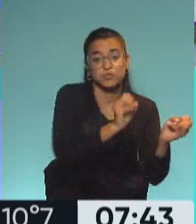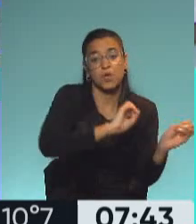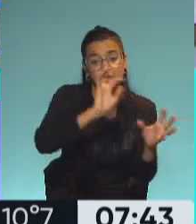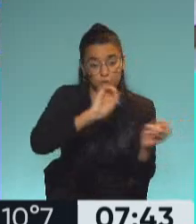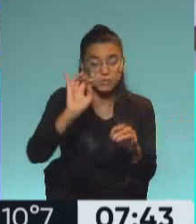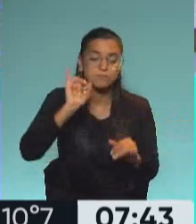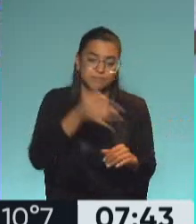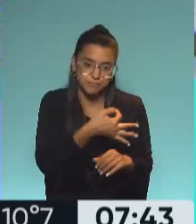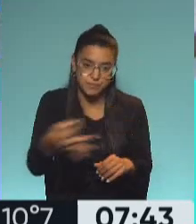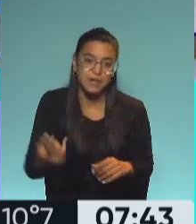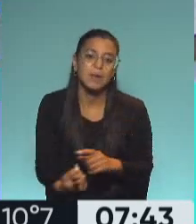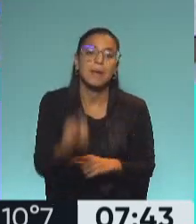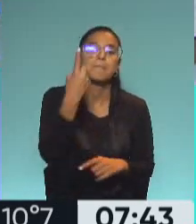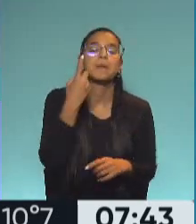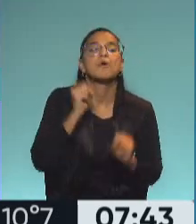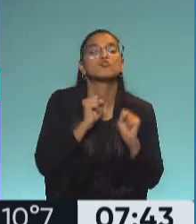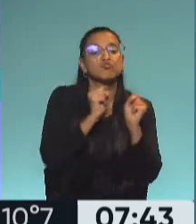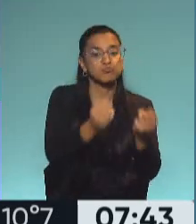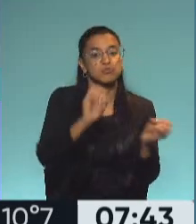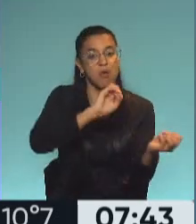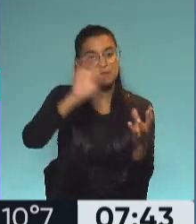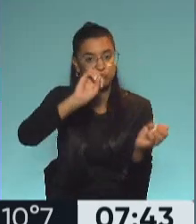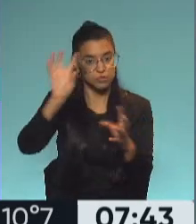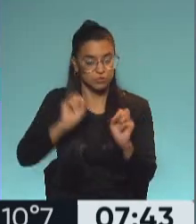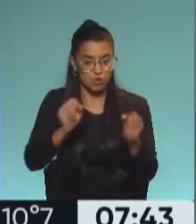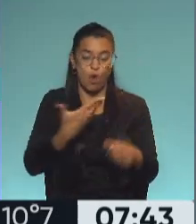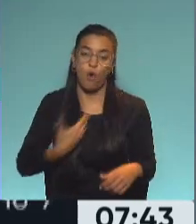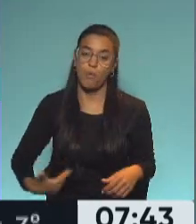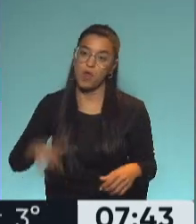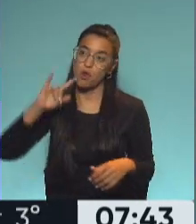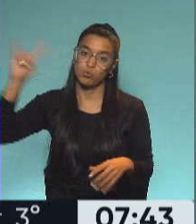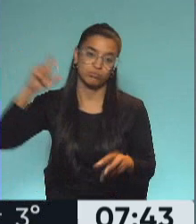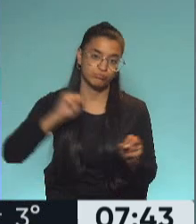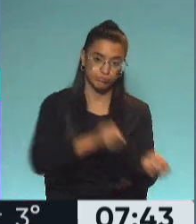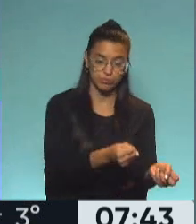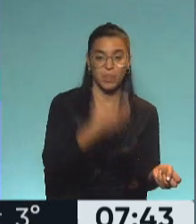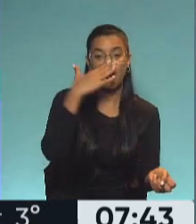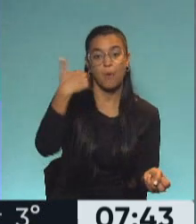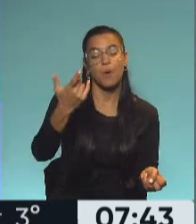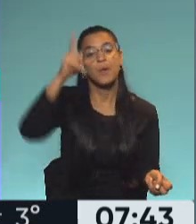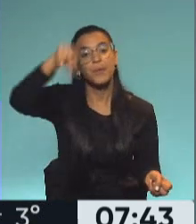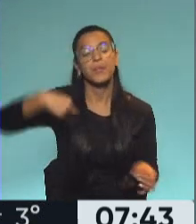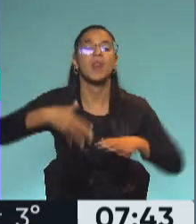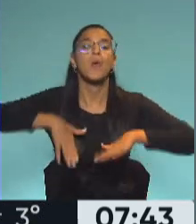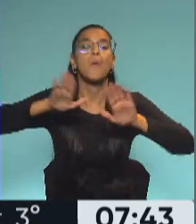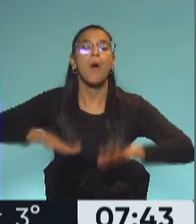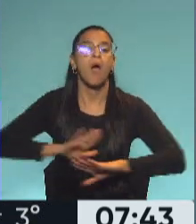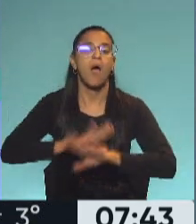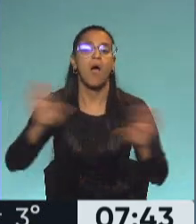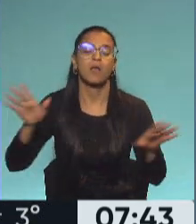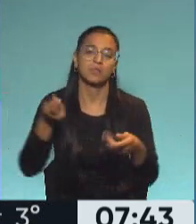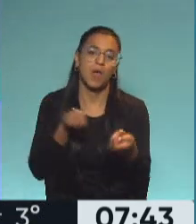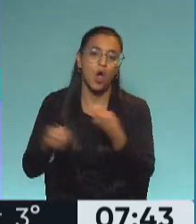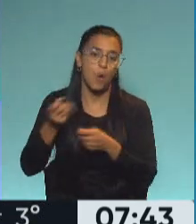exportaciones. Así es, sí. Primero vino la suspensión de exportaciones de parte del gobierno, luego eso derivó en un cese de